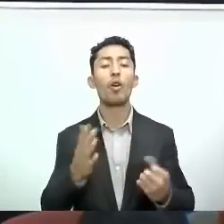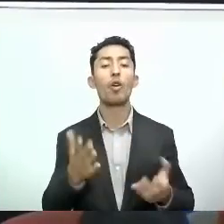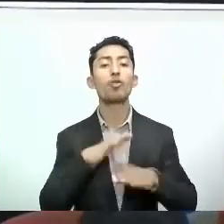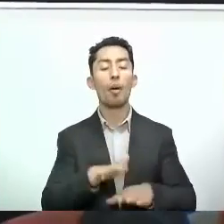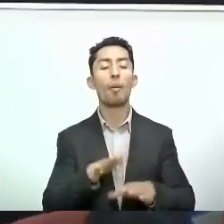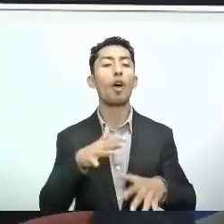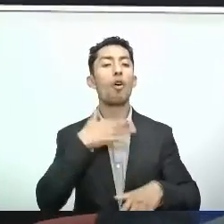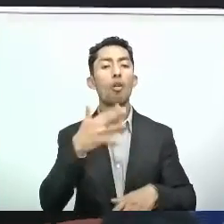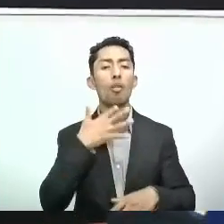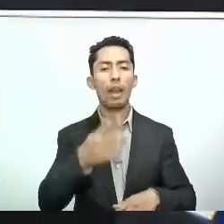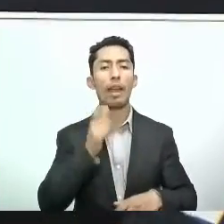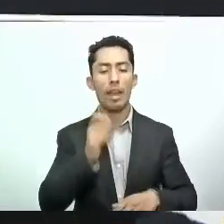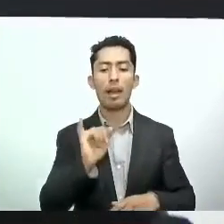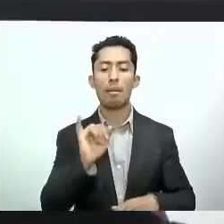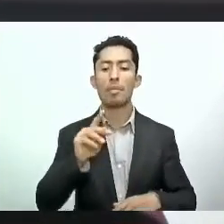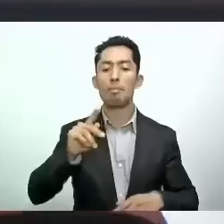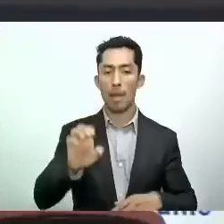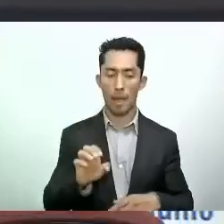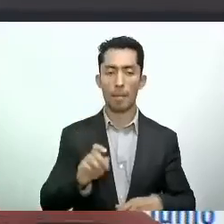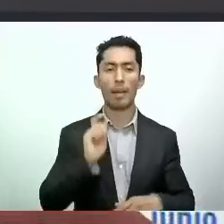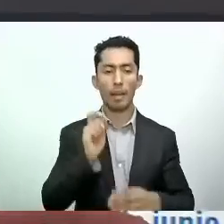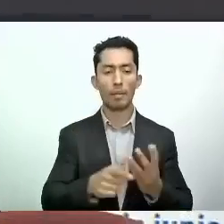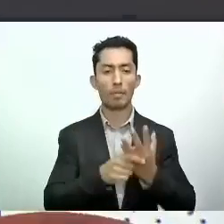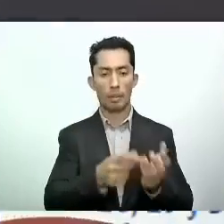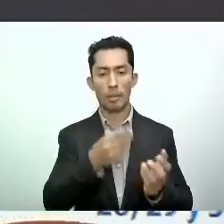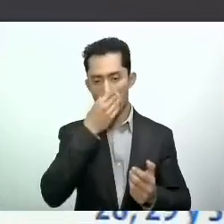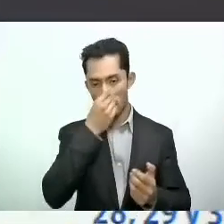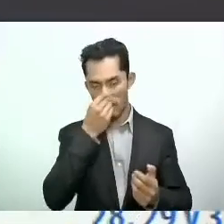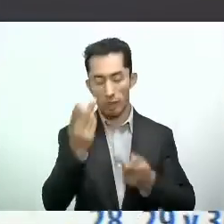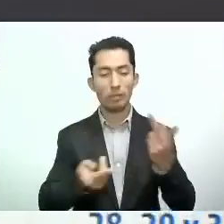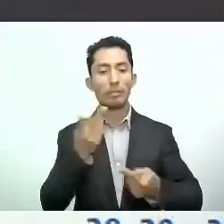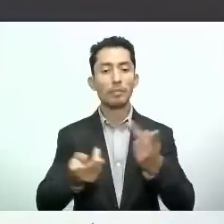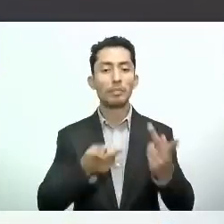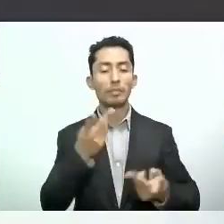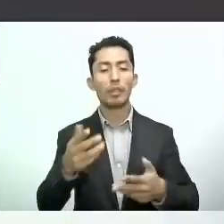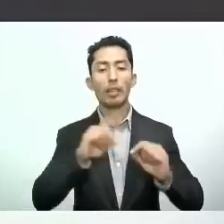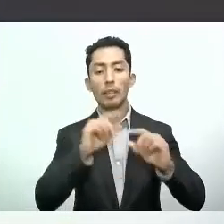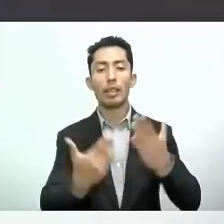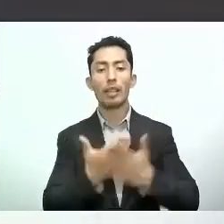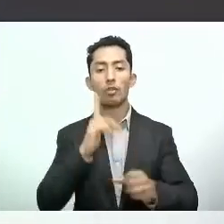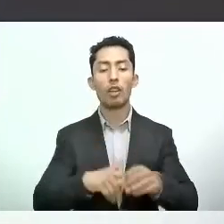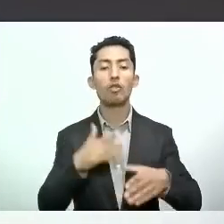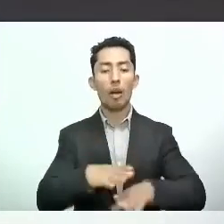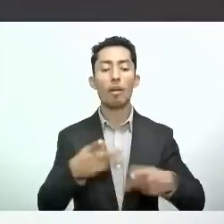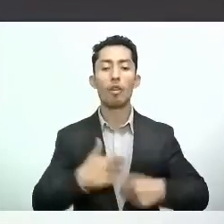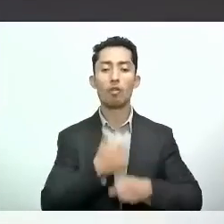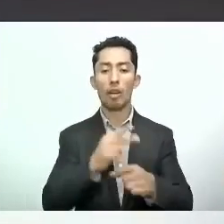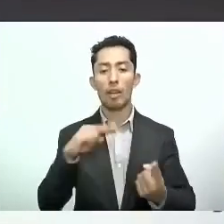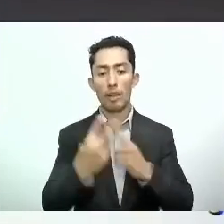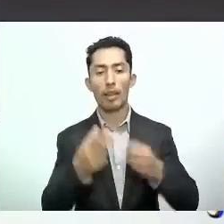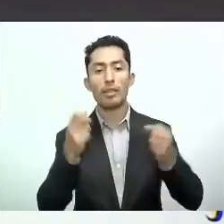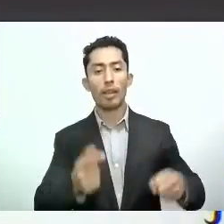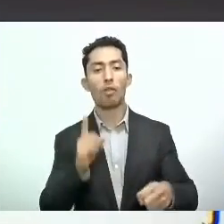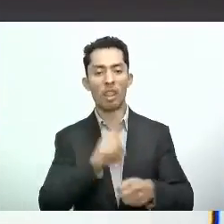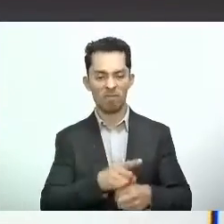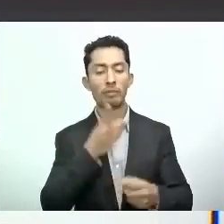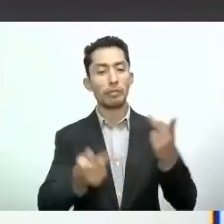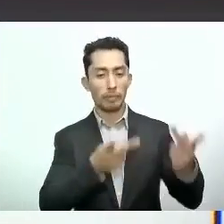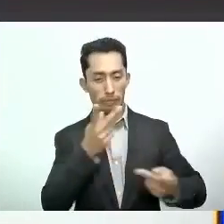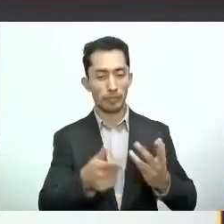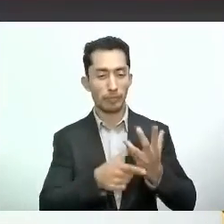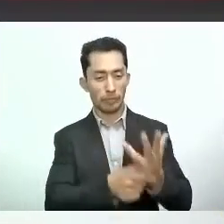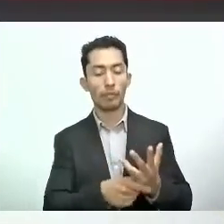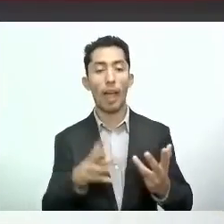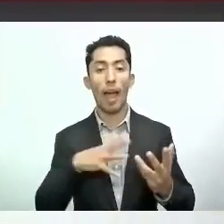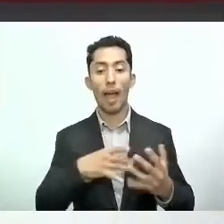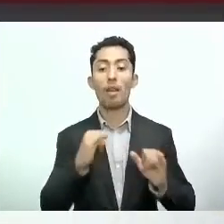la ENVIPE y es justo la encuesta nacional sobre victimización y percepción de seguridad. Ahí no hay datos